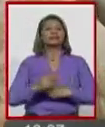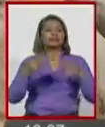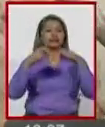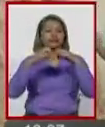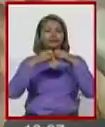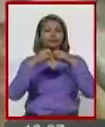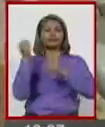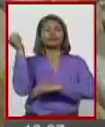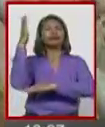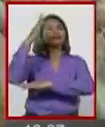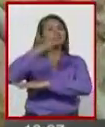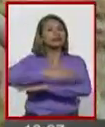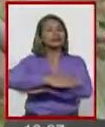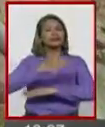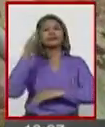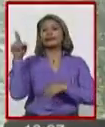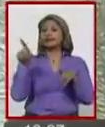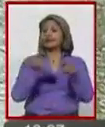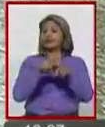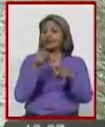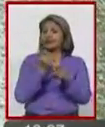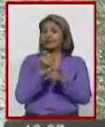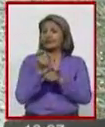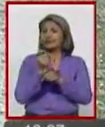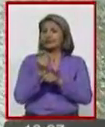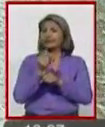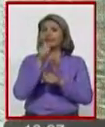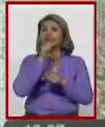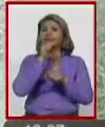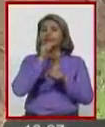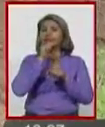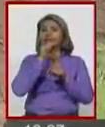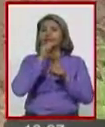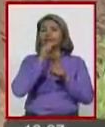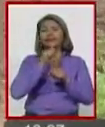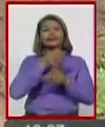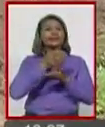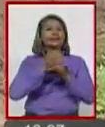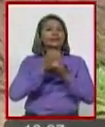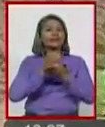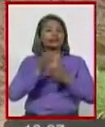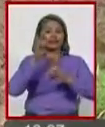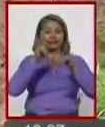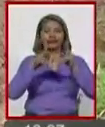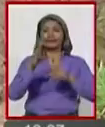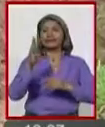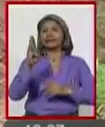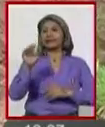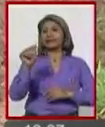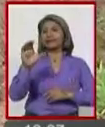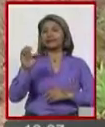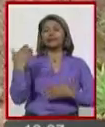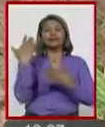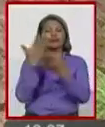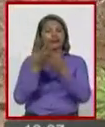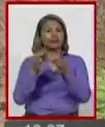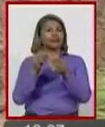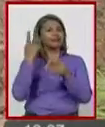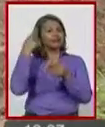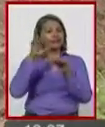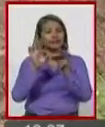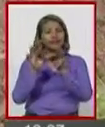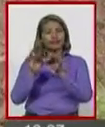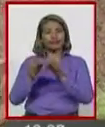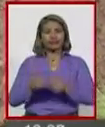alumbrado público se vino abajo. También sufrió daños una cañería de agua. En las próximas horas, personal del ABC llegará a la zona afectada para